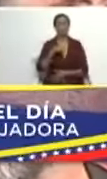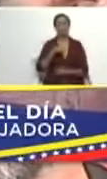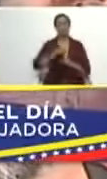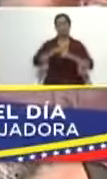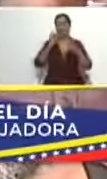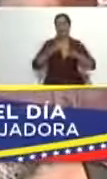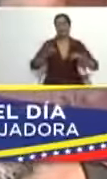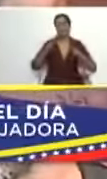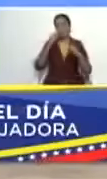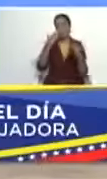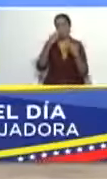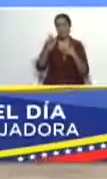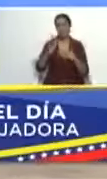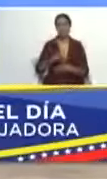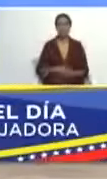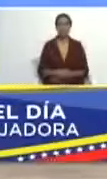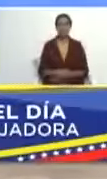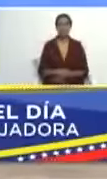para siempre.